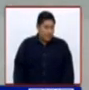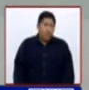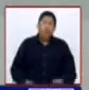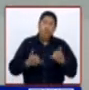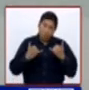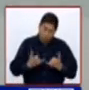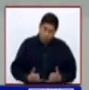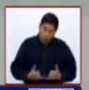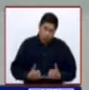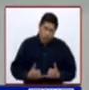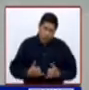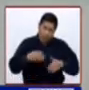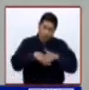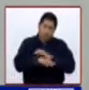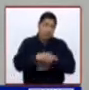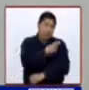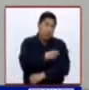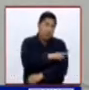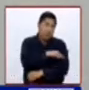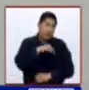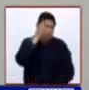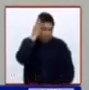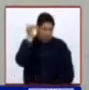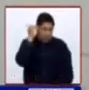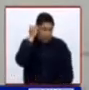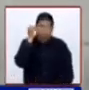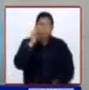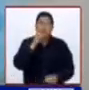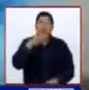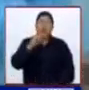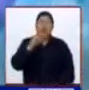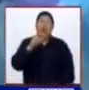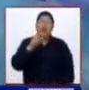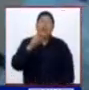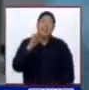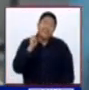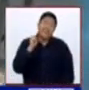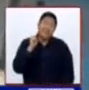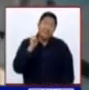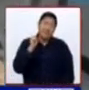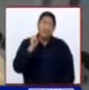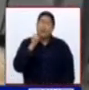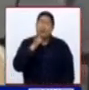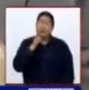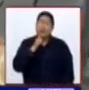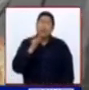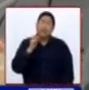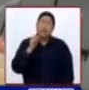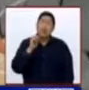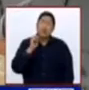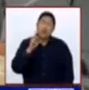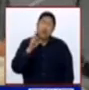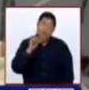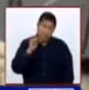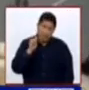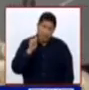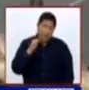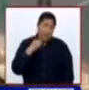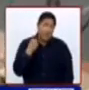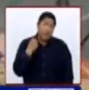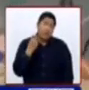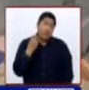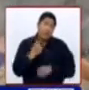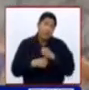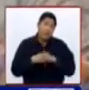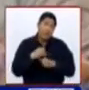Hoy estamos en terapia intensiva del Hospital Holandés acá en la Ciudad del Alto. Conocimos el caso de Noelia Laura. Tiene 14 años. Ella